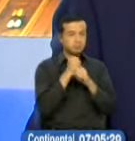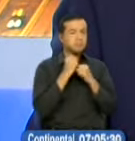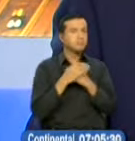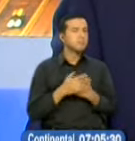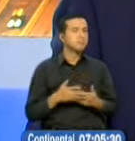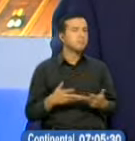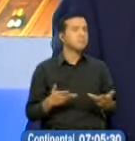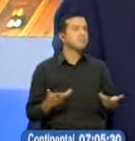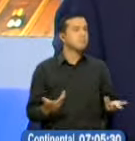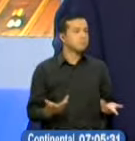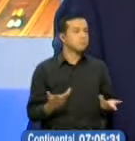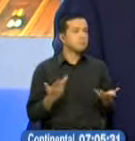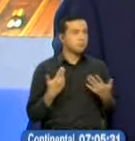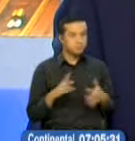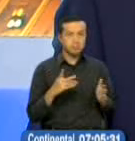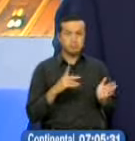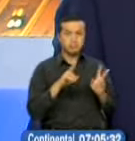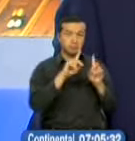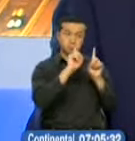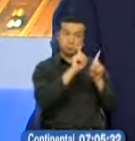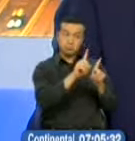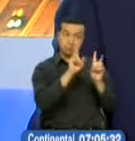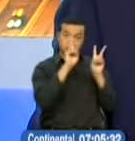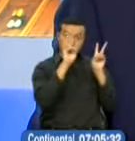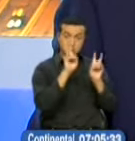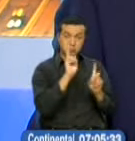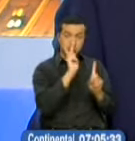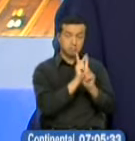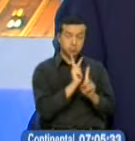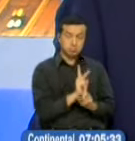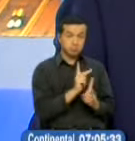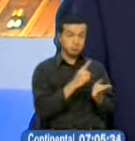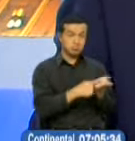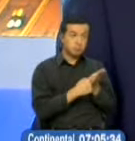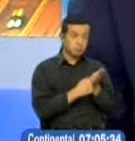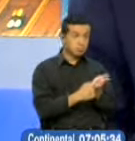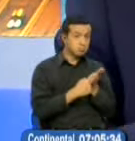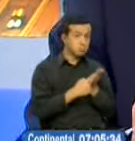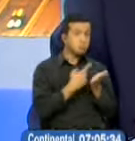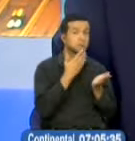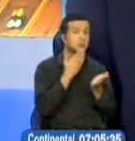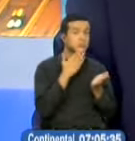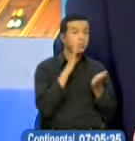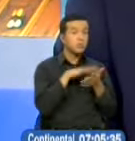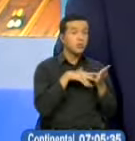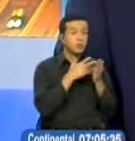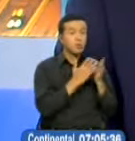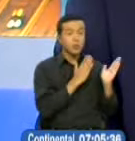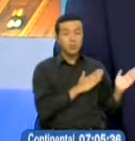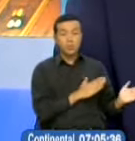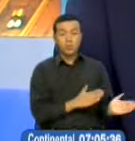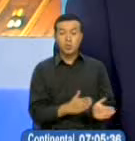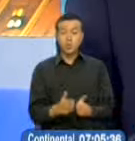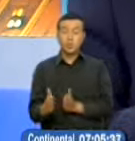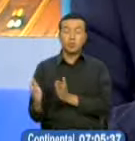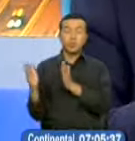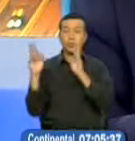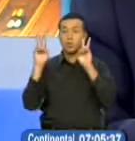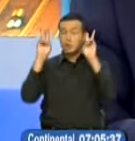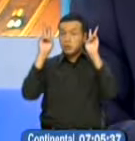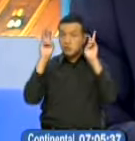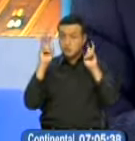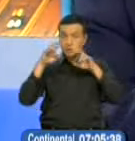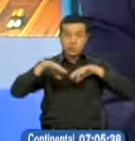sentido, se han sentado, pregunto, los ejes para establecer una hoja de ruta en relación al ámbito